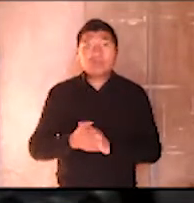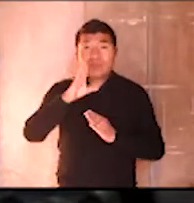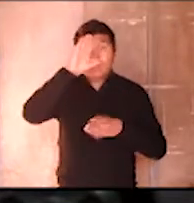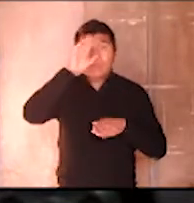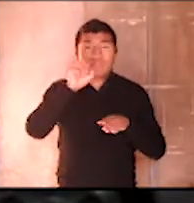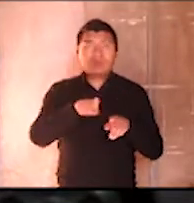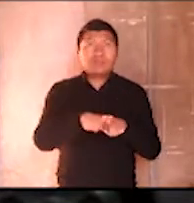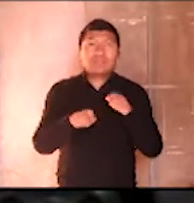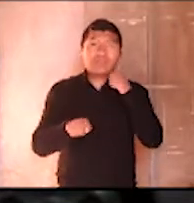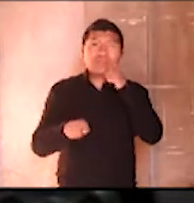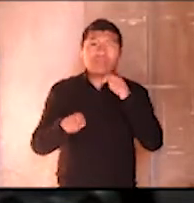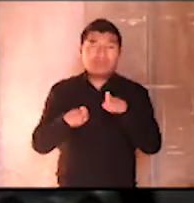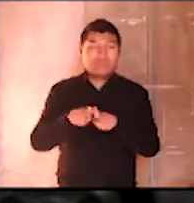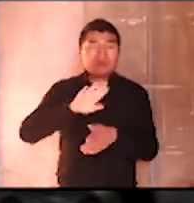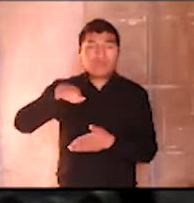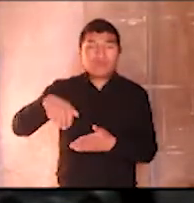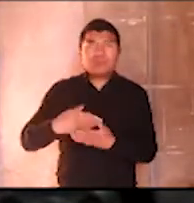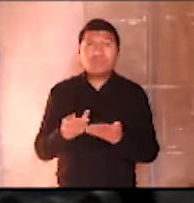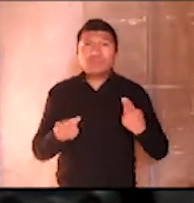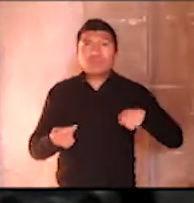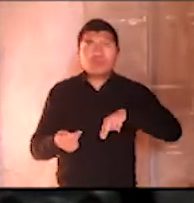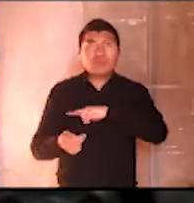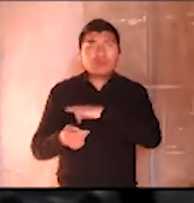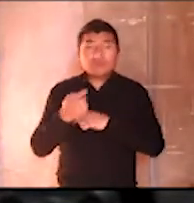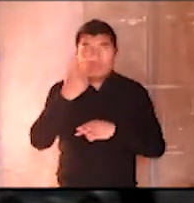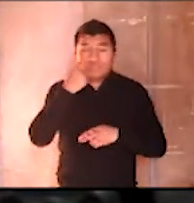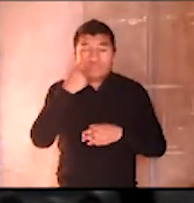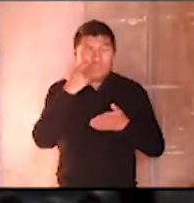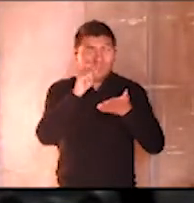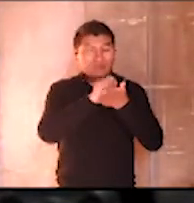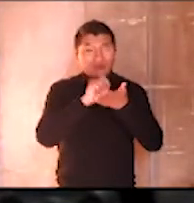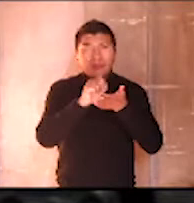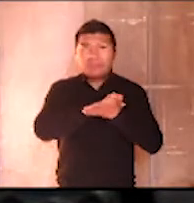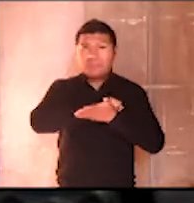Hermanos, todos nosotros conocemos la Escritura,